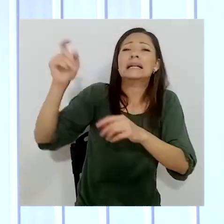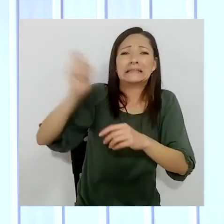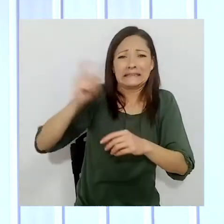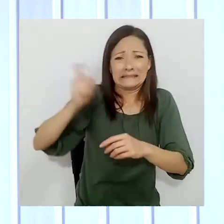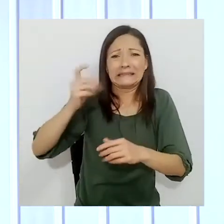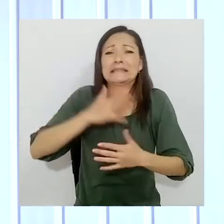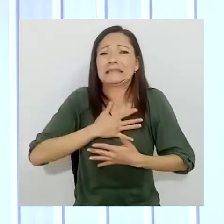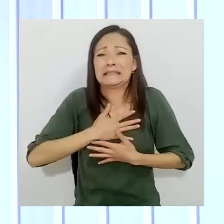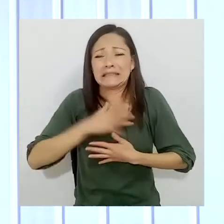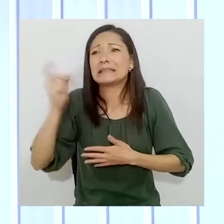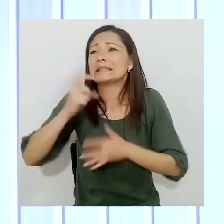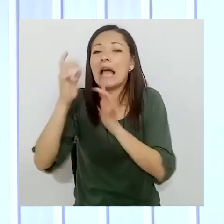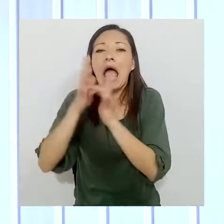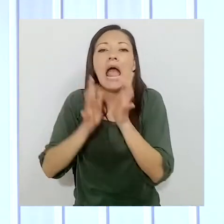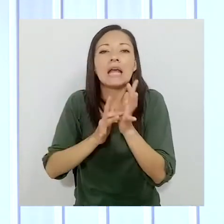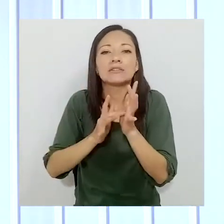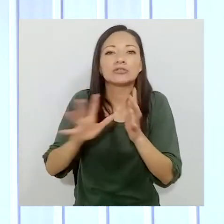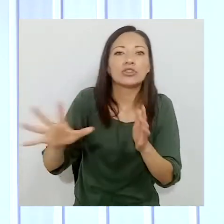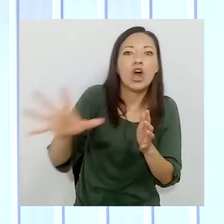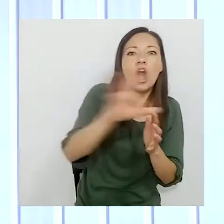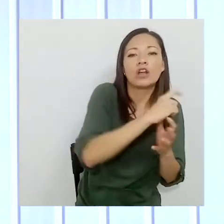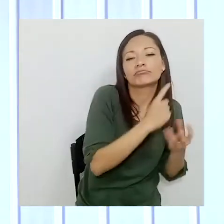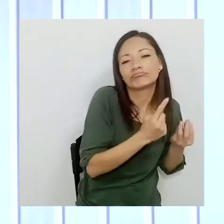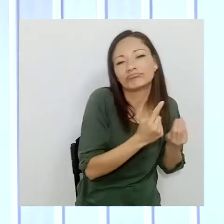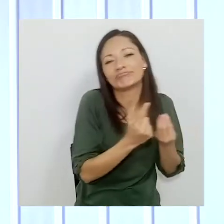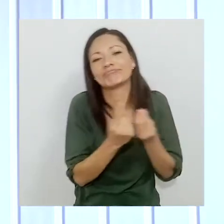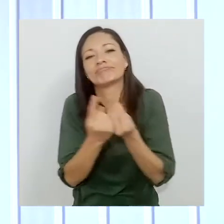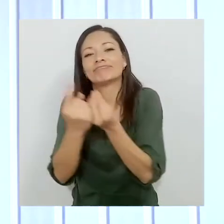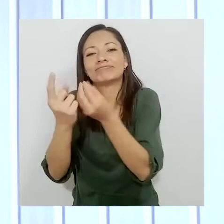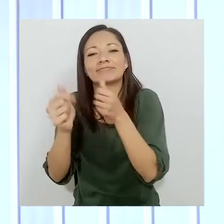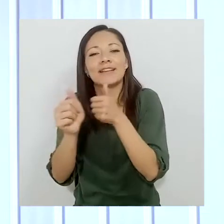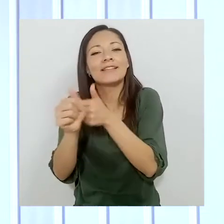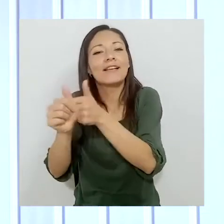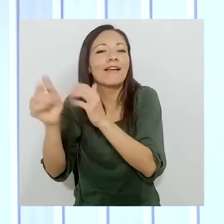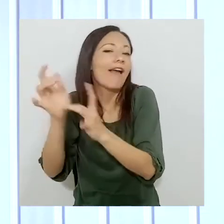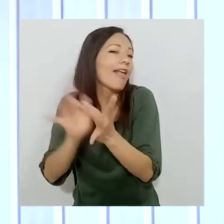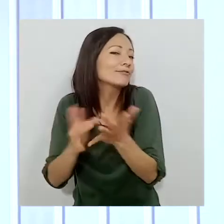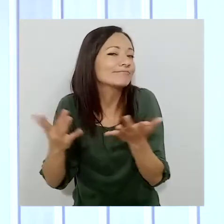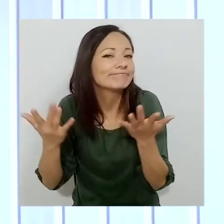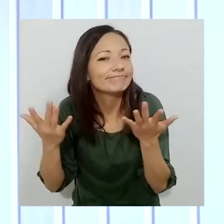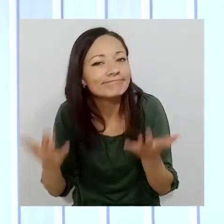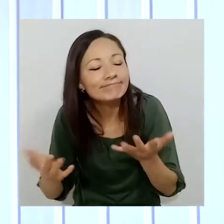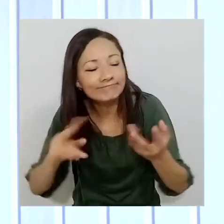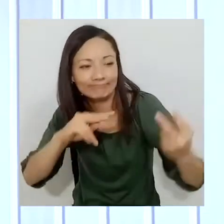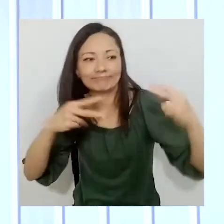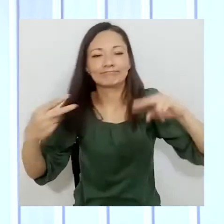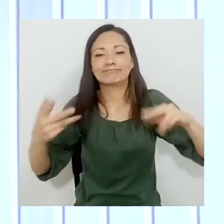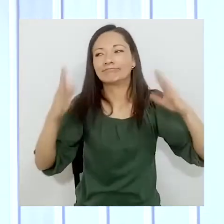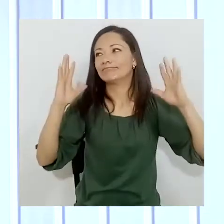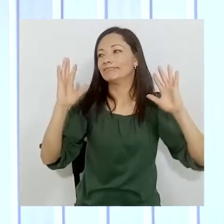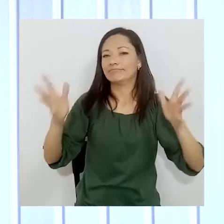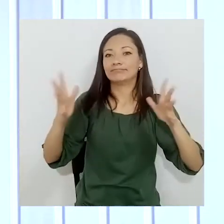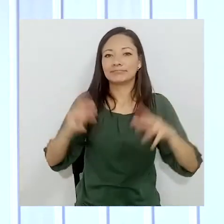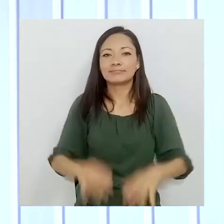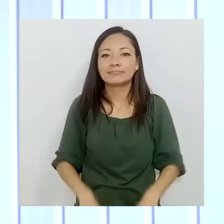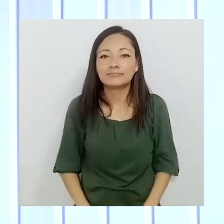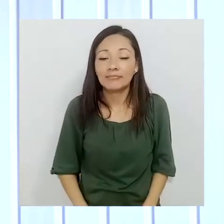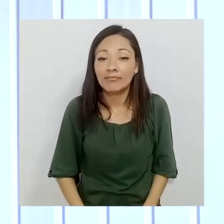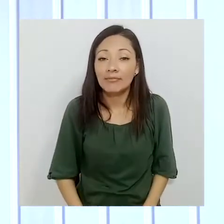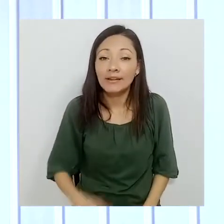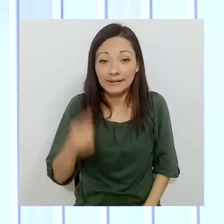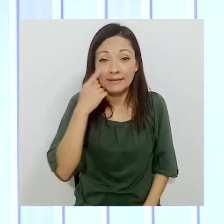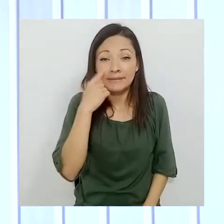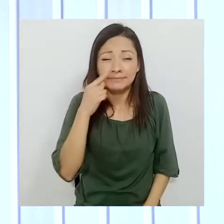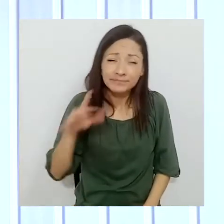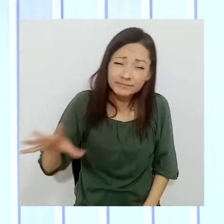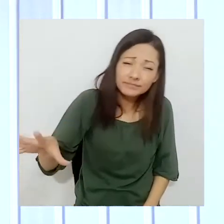necesidad. Ojo, todos la tenemos. A nadie la vida le ha tocado fácil. Es más, a los que le ha